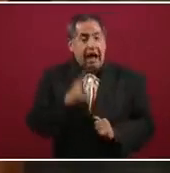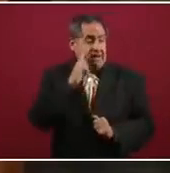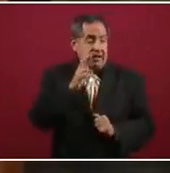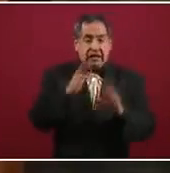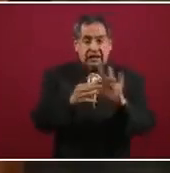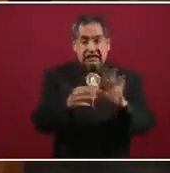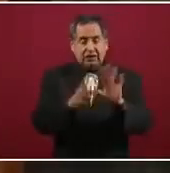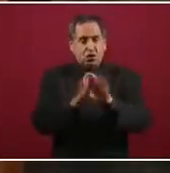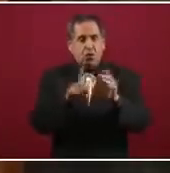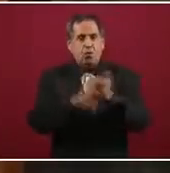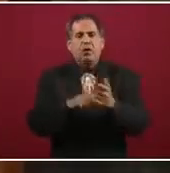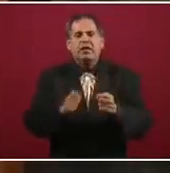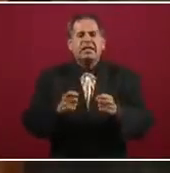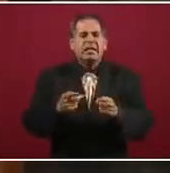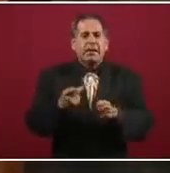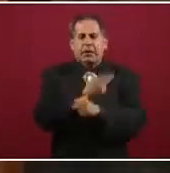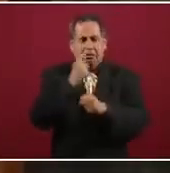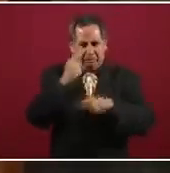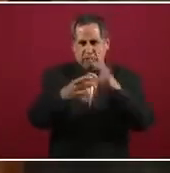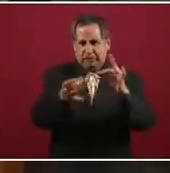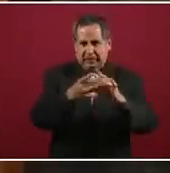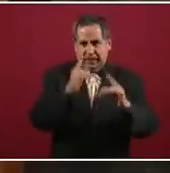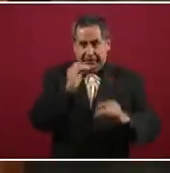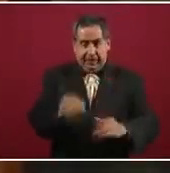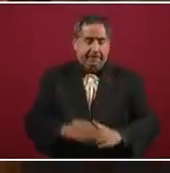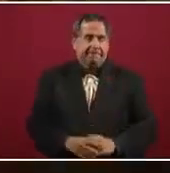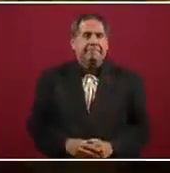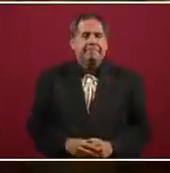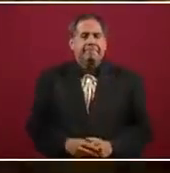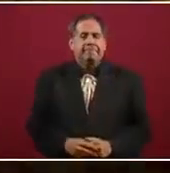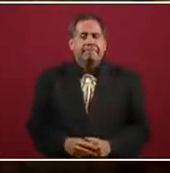contexto en el que esta se pronunció.